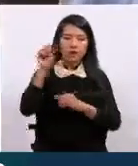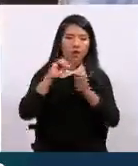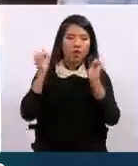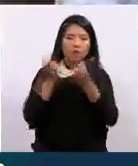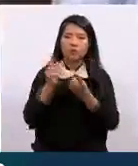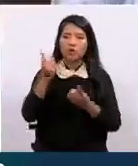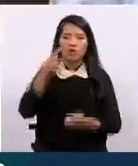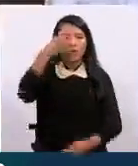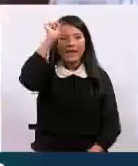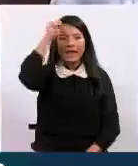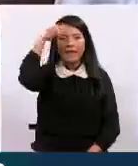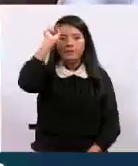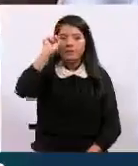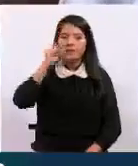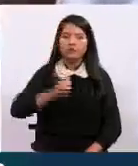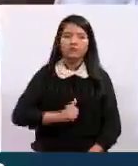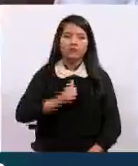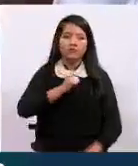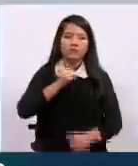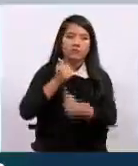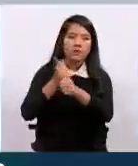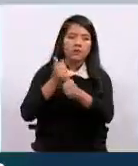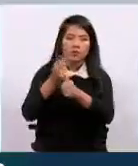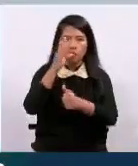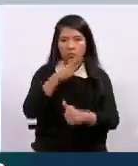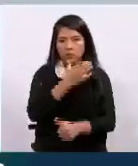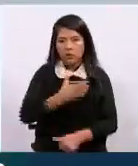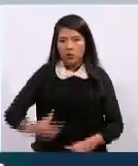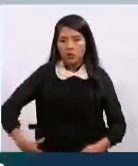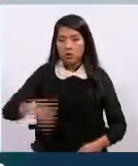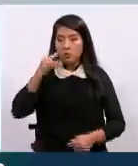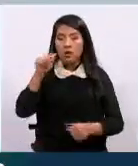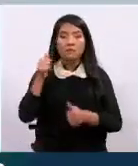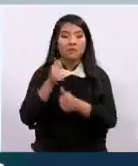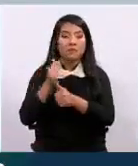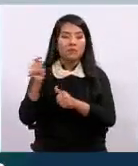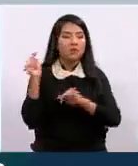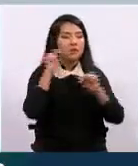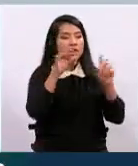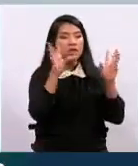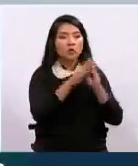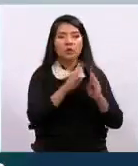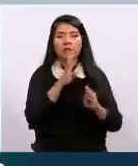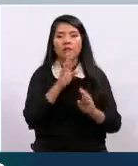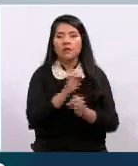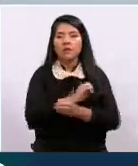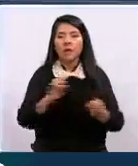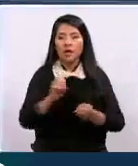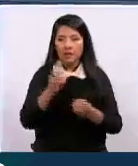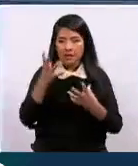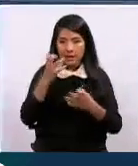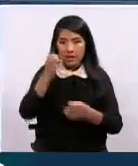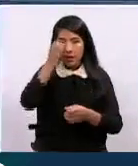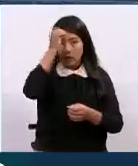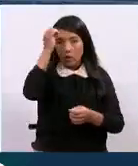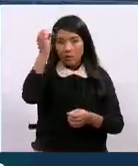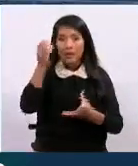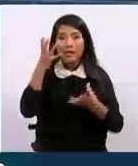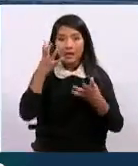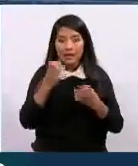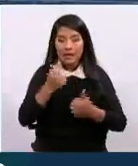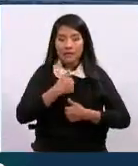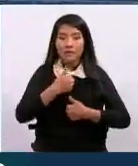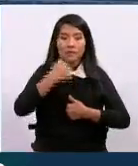de su gobernador, quien no asistió a la reunión del Consejo Nacional de Autonomías para defender la posición de este departamento. Es una cuestión